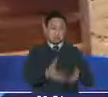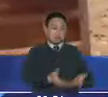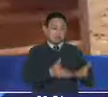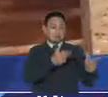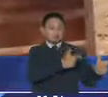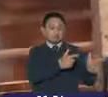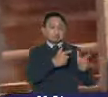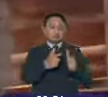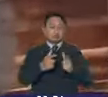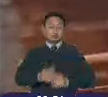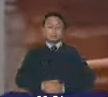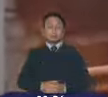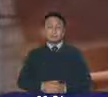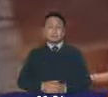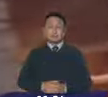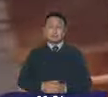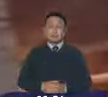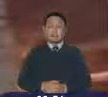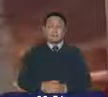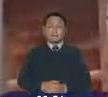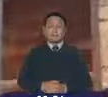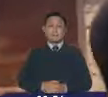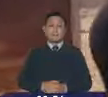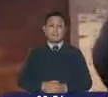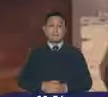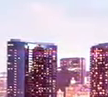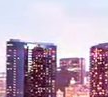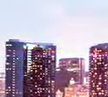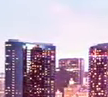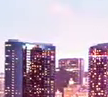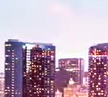Paola Castillo, informó Marilyn Jaramillo.